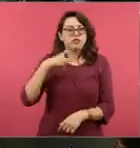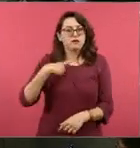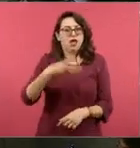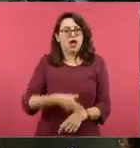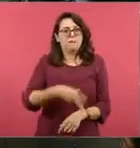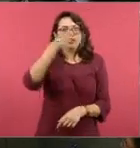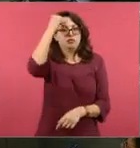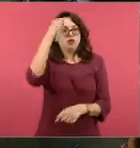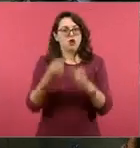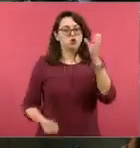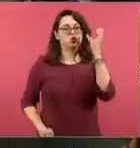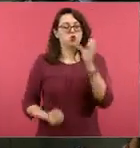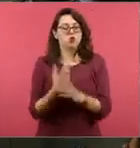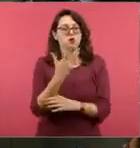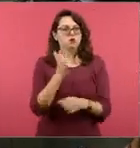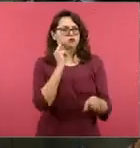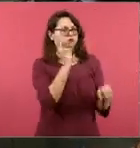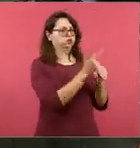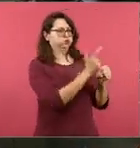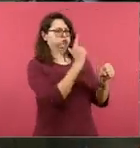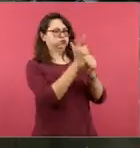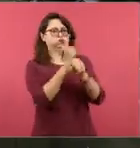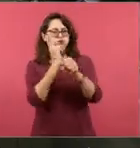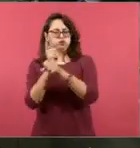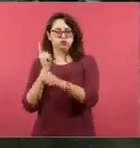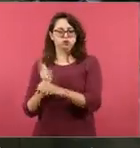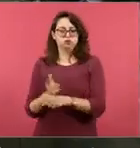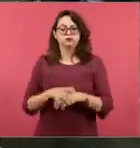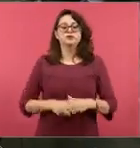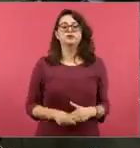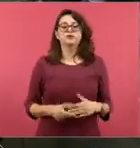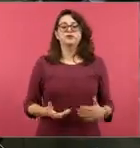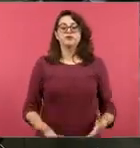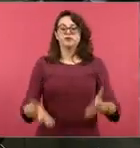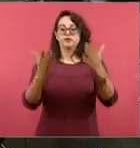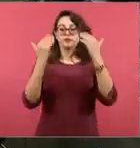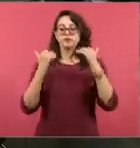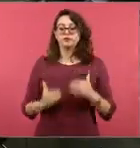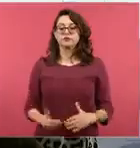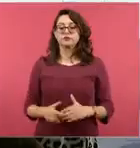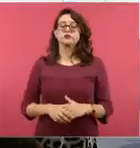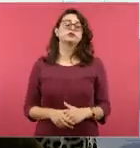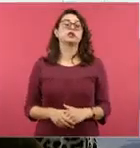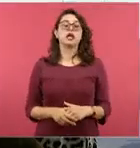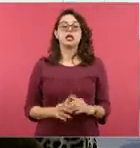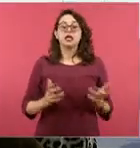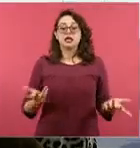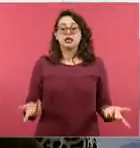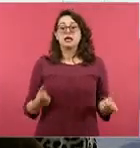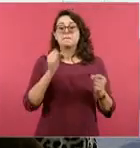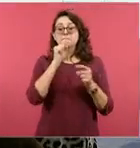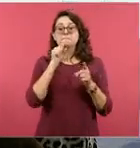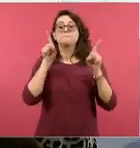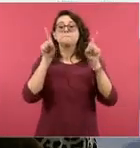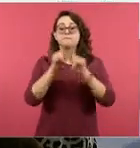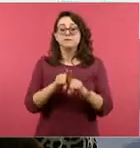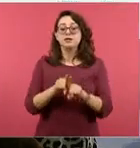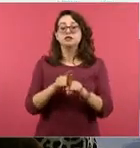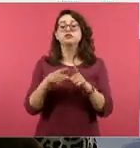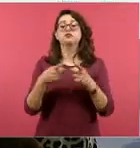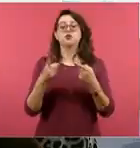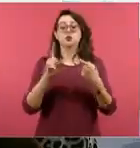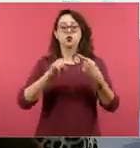campo formativo de lenguajes, una vez más, reitero, cada grado va a tener su libro de